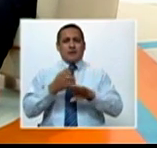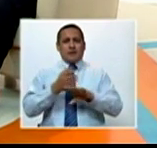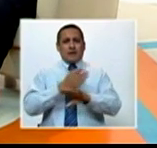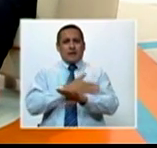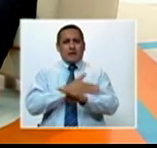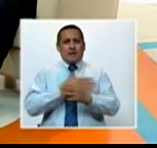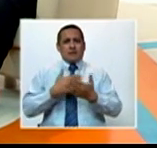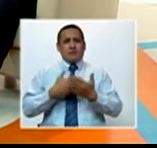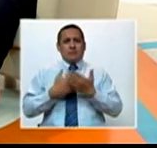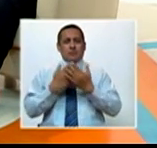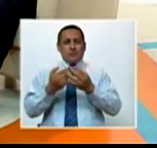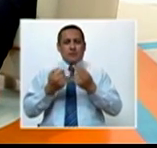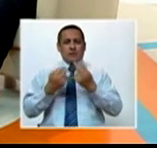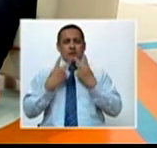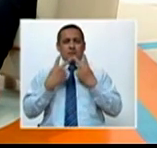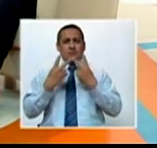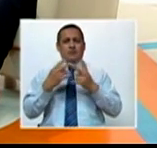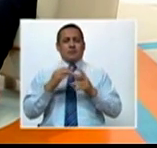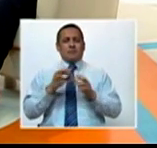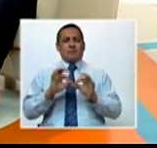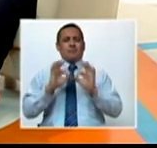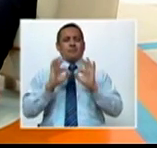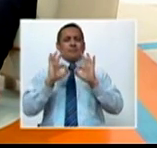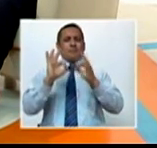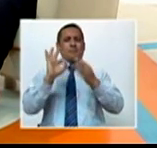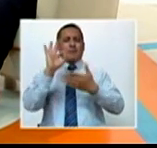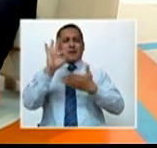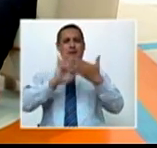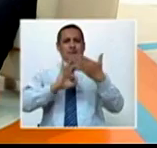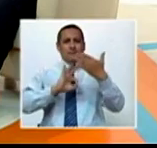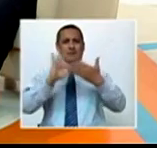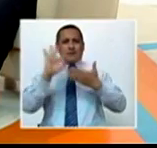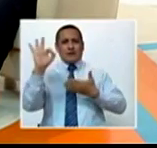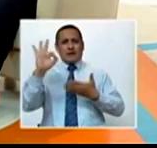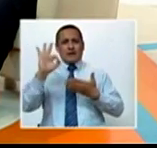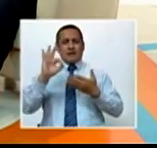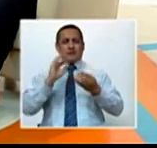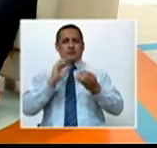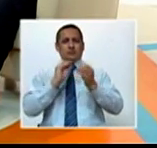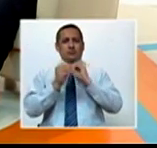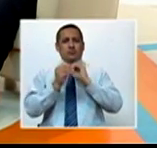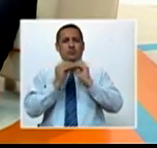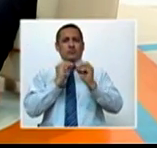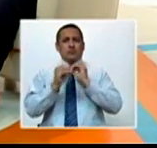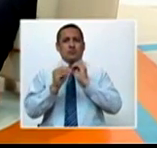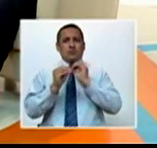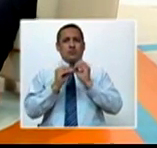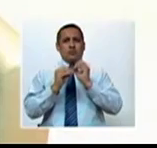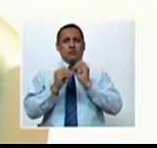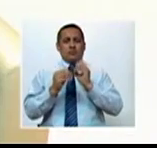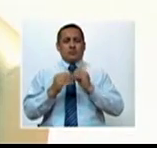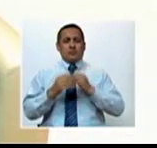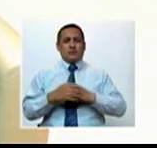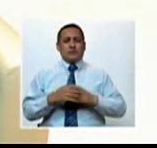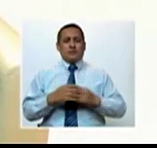se limitan a verificar se vulneró